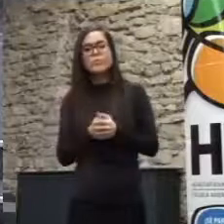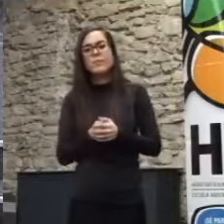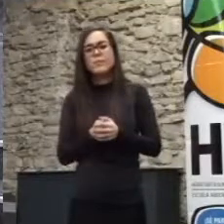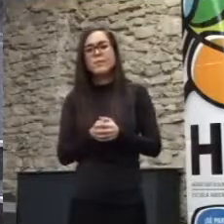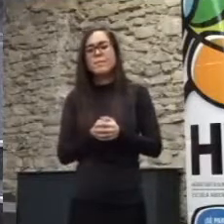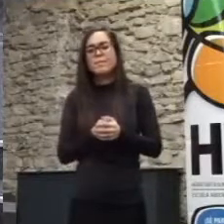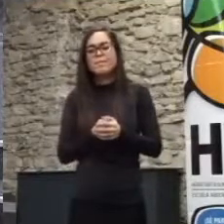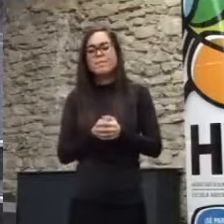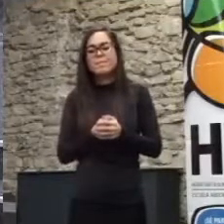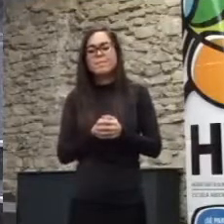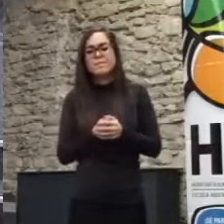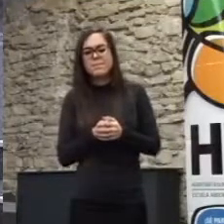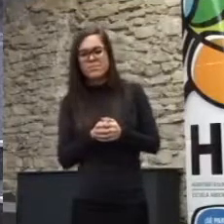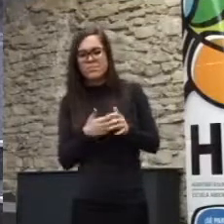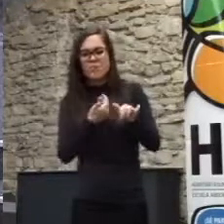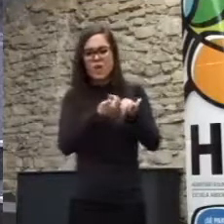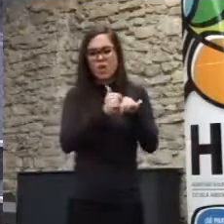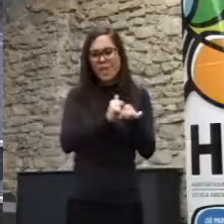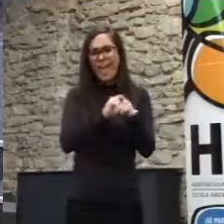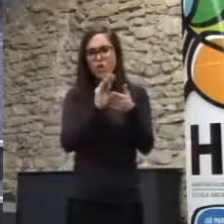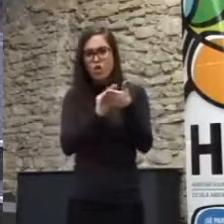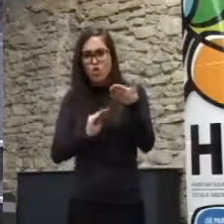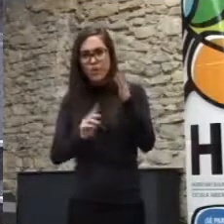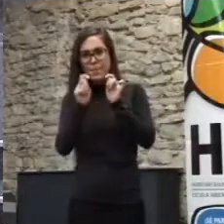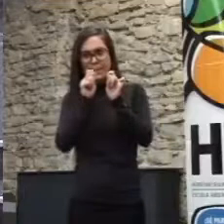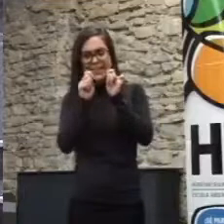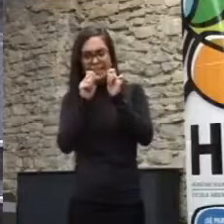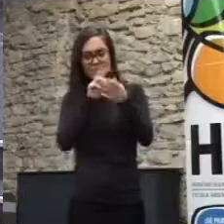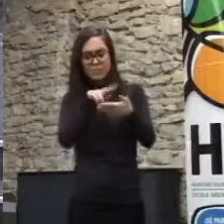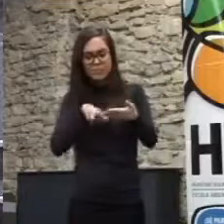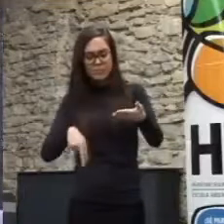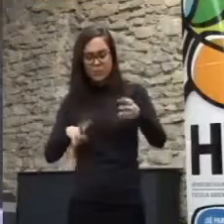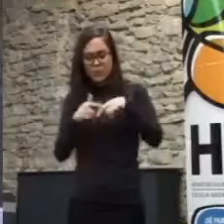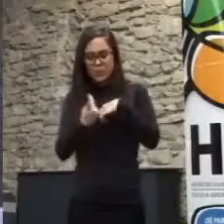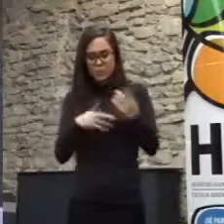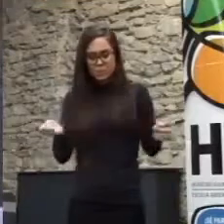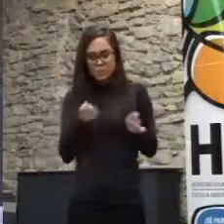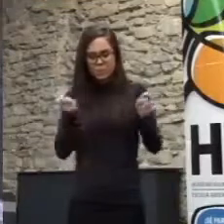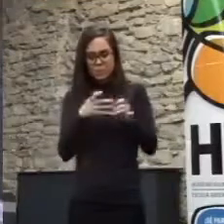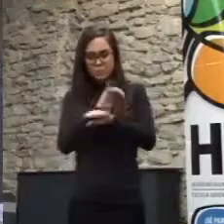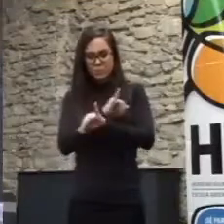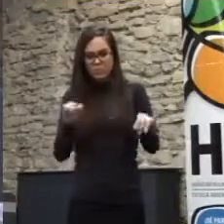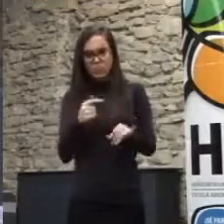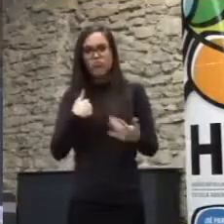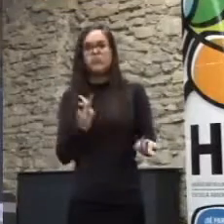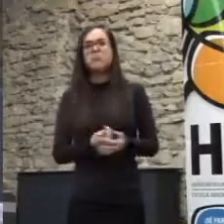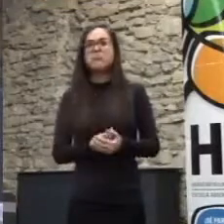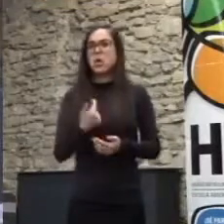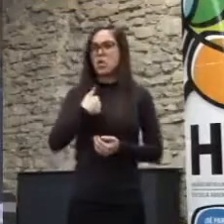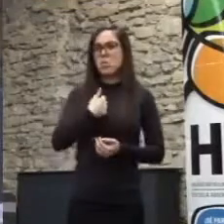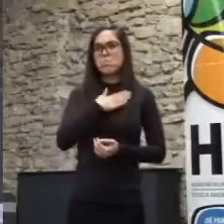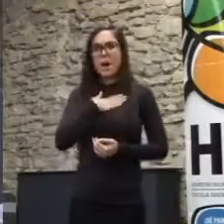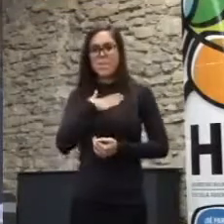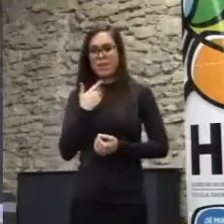copiar, como tú digas, adaptar una nota de prensa, yo cuando termino de publicarla pues me siento orgulloso. Claro, luego